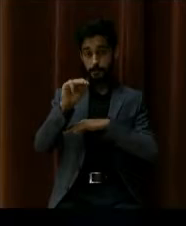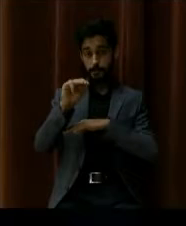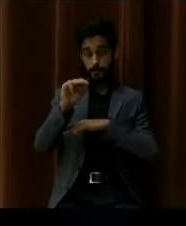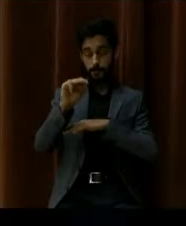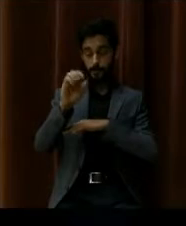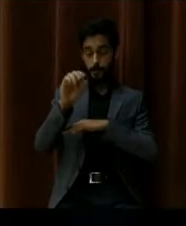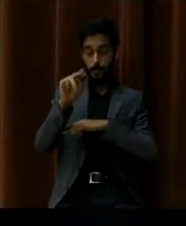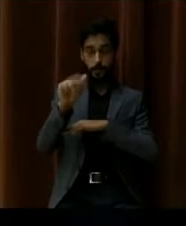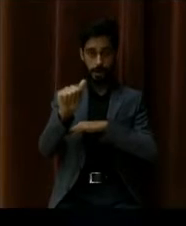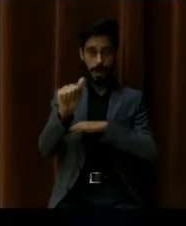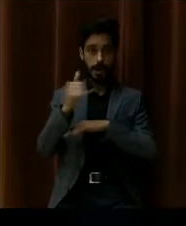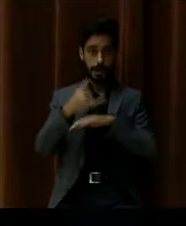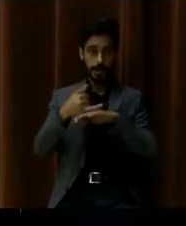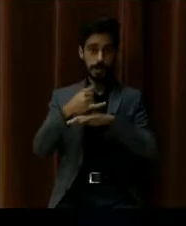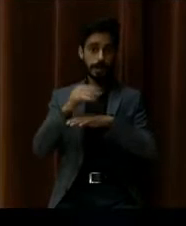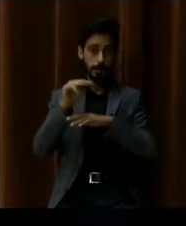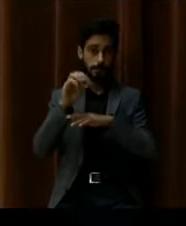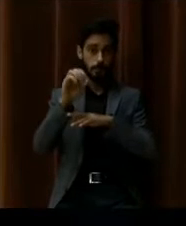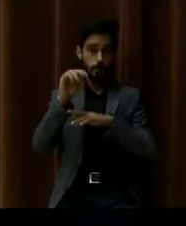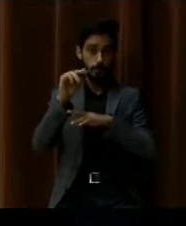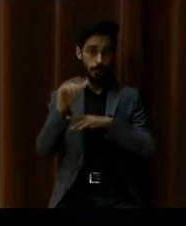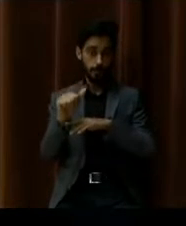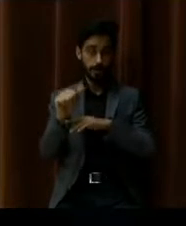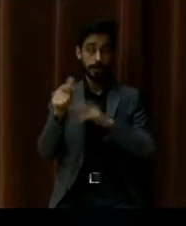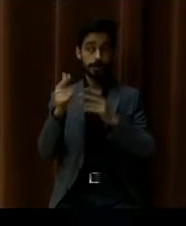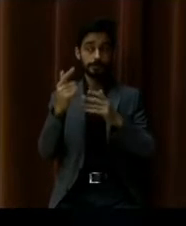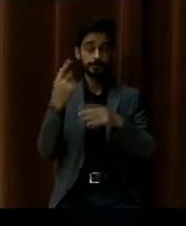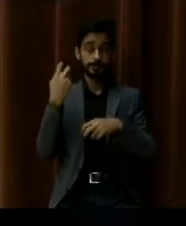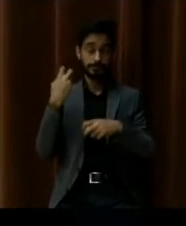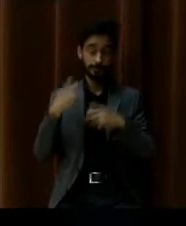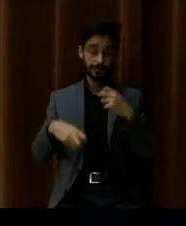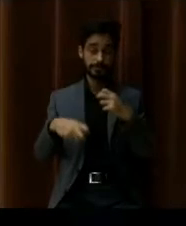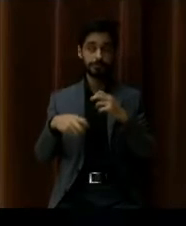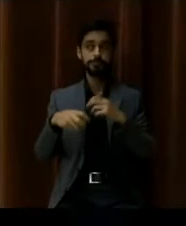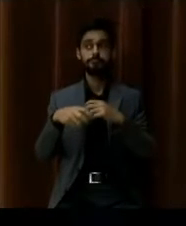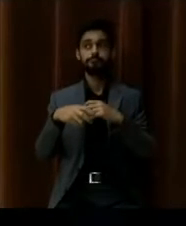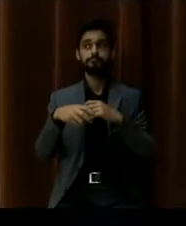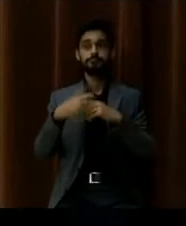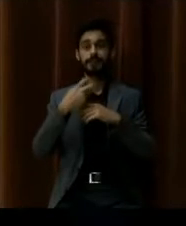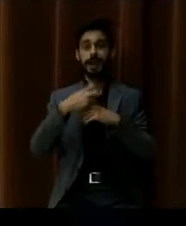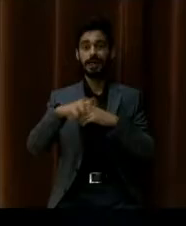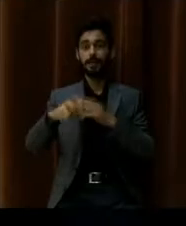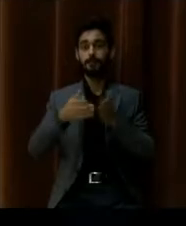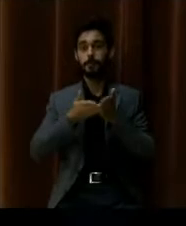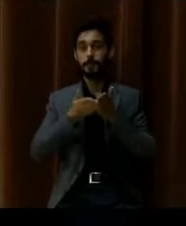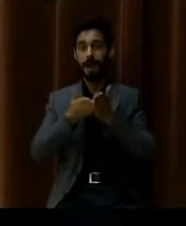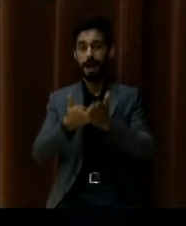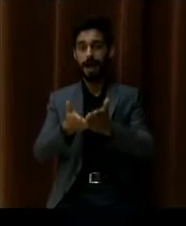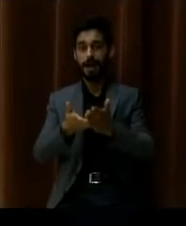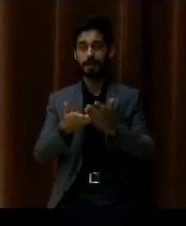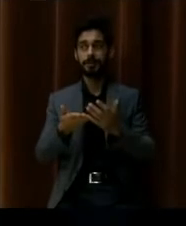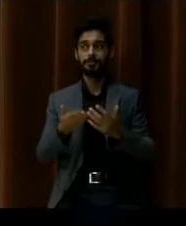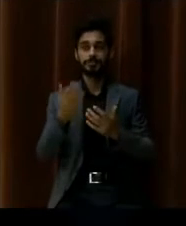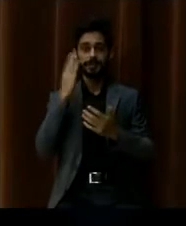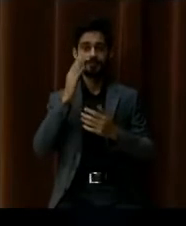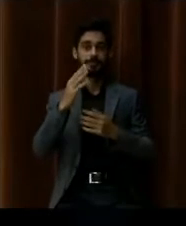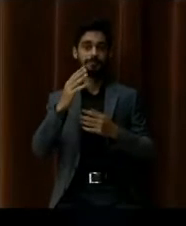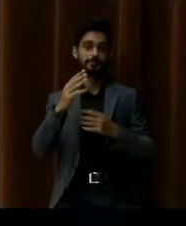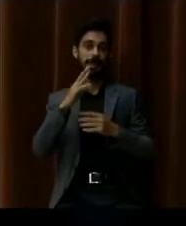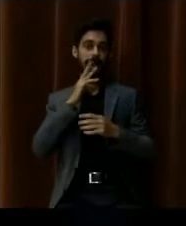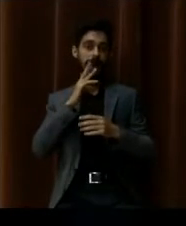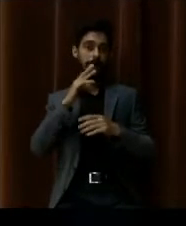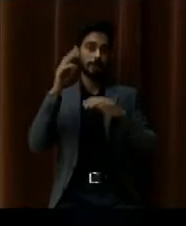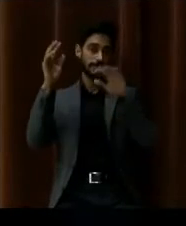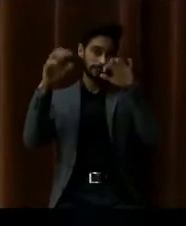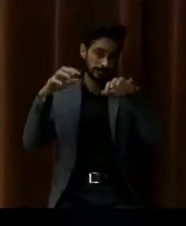imposible trasladar el personal pues por el mal porque no hay condiciones del tiempo hasta la misma